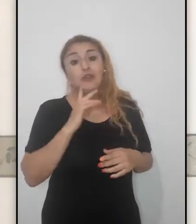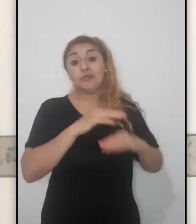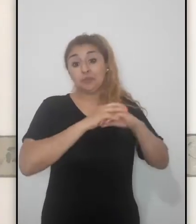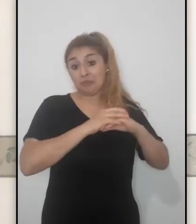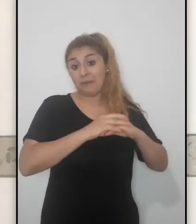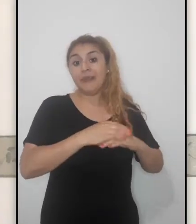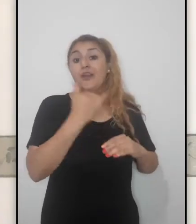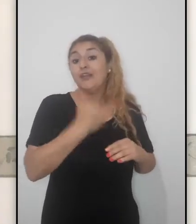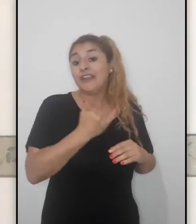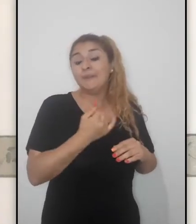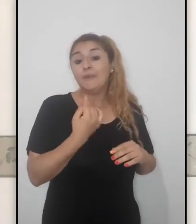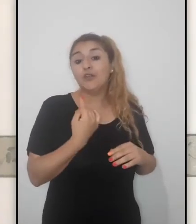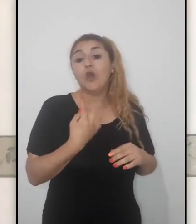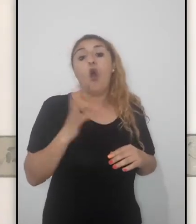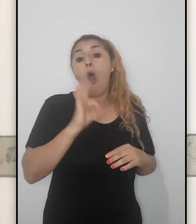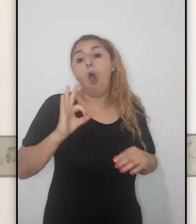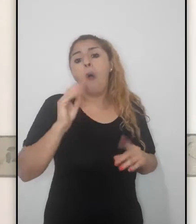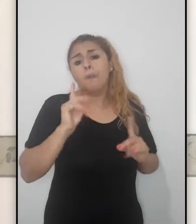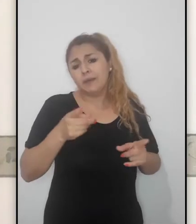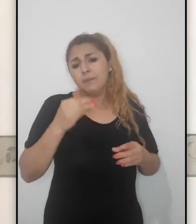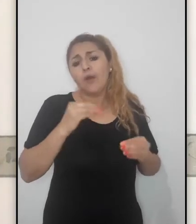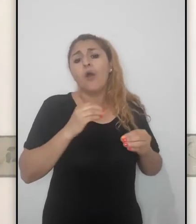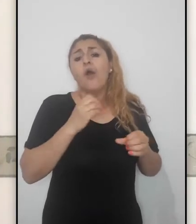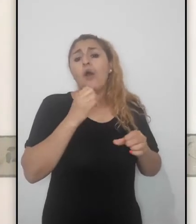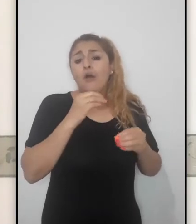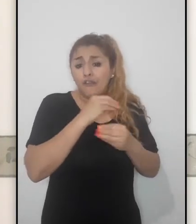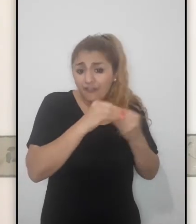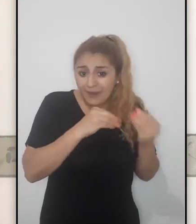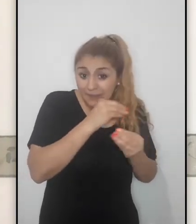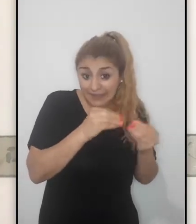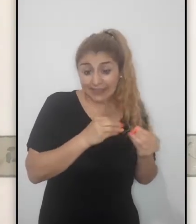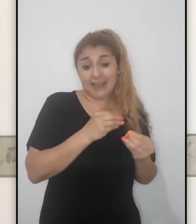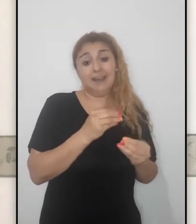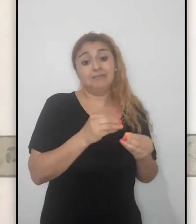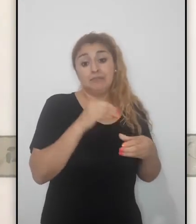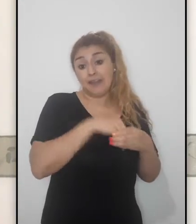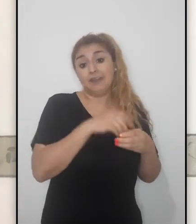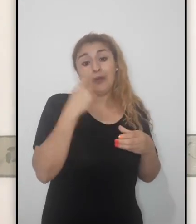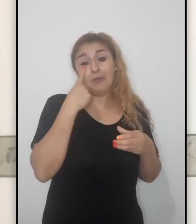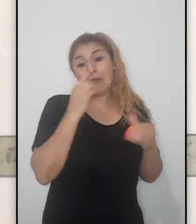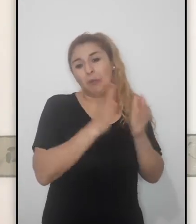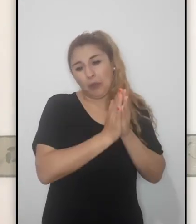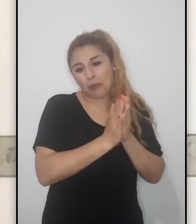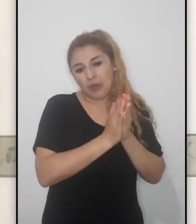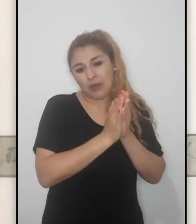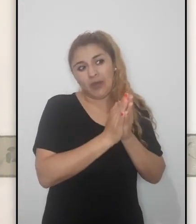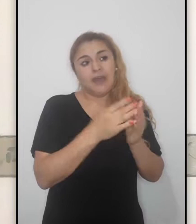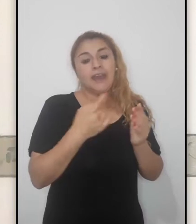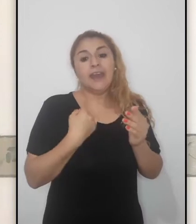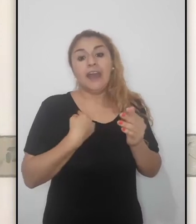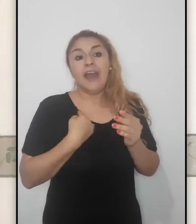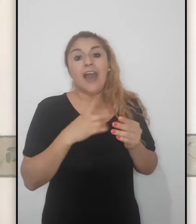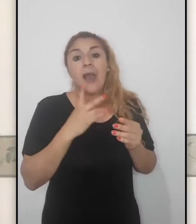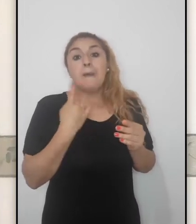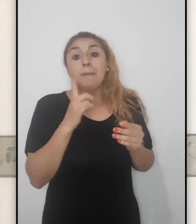del círculo mismo familiar yo he discutido en mi trabajo yo lo he hecho en la escuela